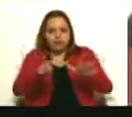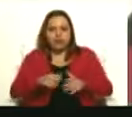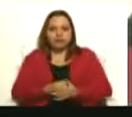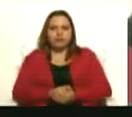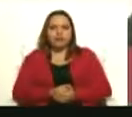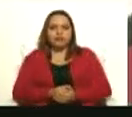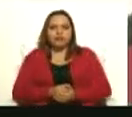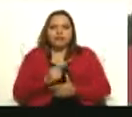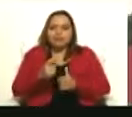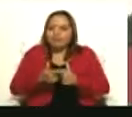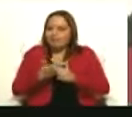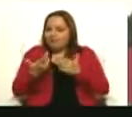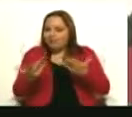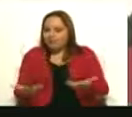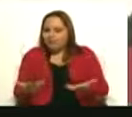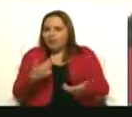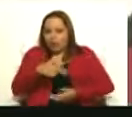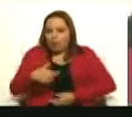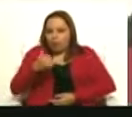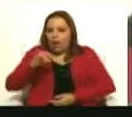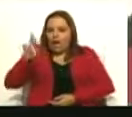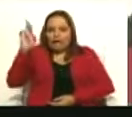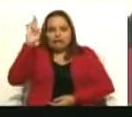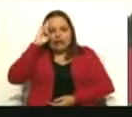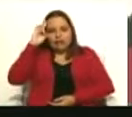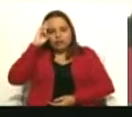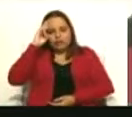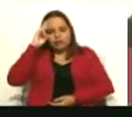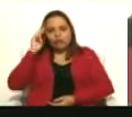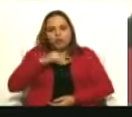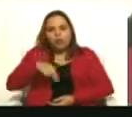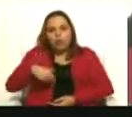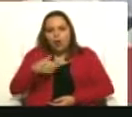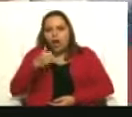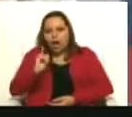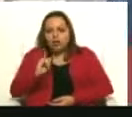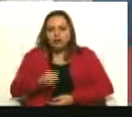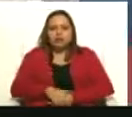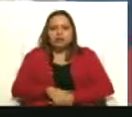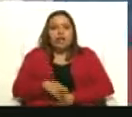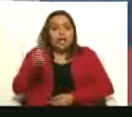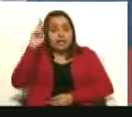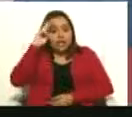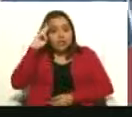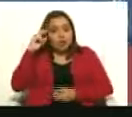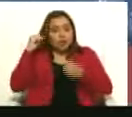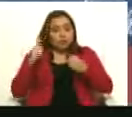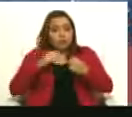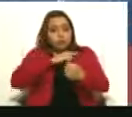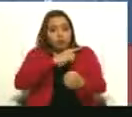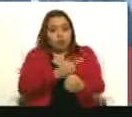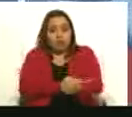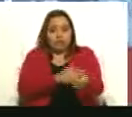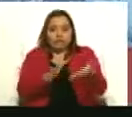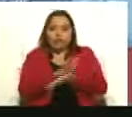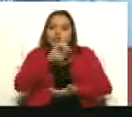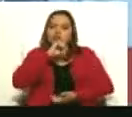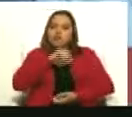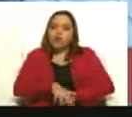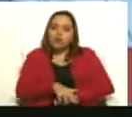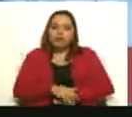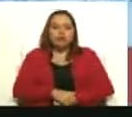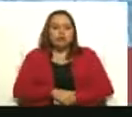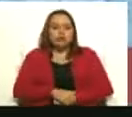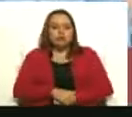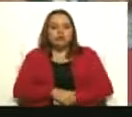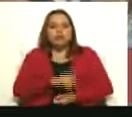2019. Así que tenemos razones, tenemos la razón poderosa de la historia, la razón